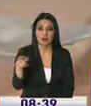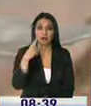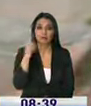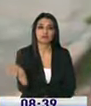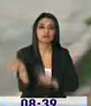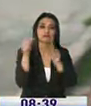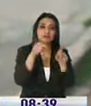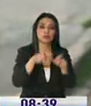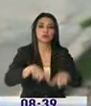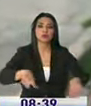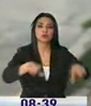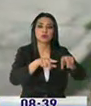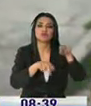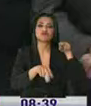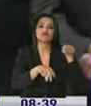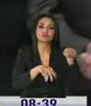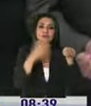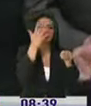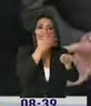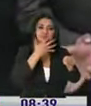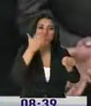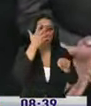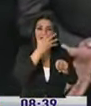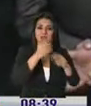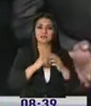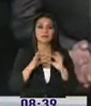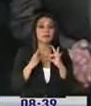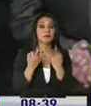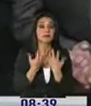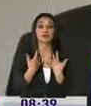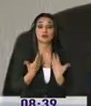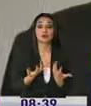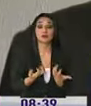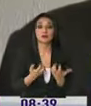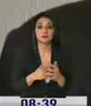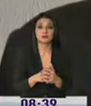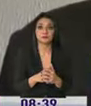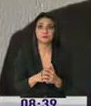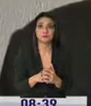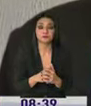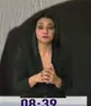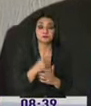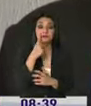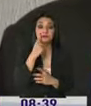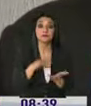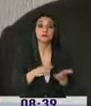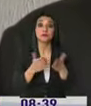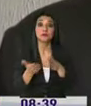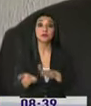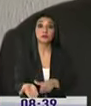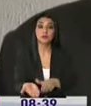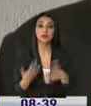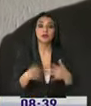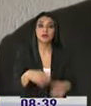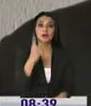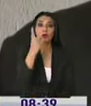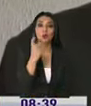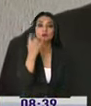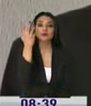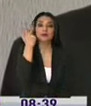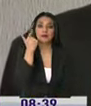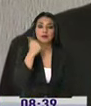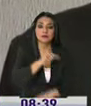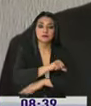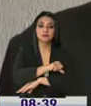trasladado a otro centro forense en Esmeraldas, pese a la negativa de los familiares. El señor ha fallecido ya 11 días y no se le